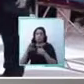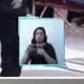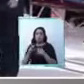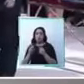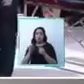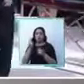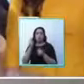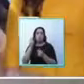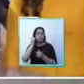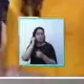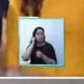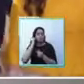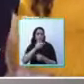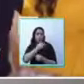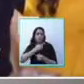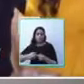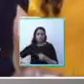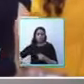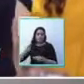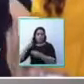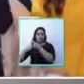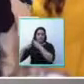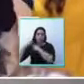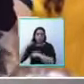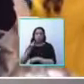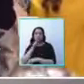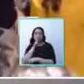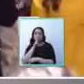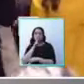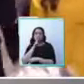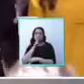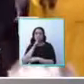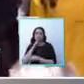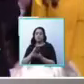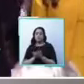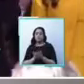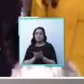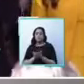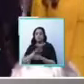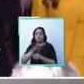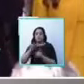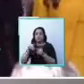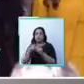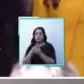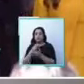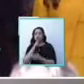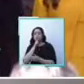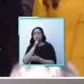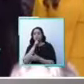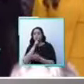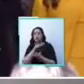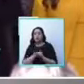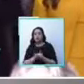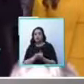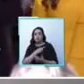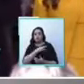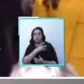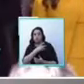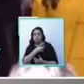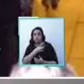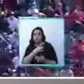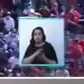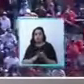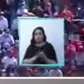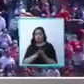del tradicionalismo, de esa cultura política tradicional. Y es evidente que hay contradicciones internas, ¿verdad?,